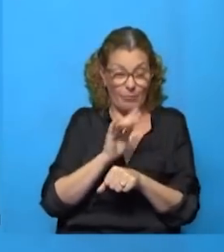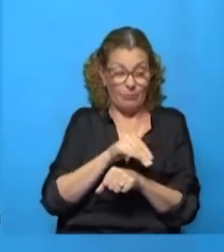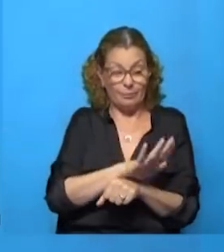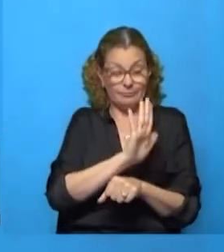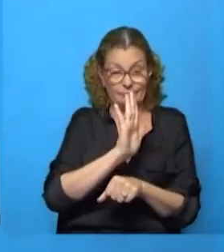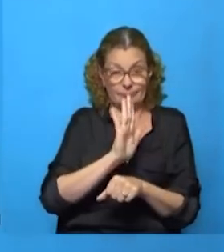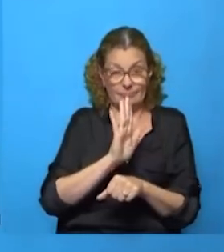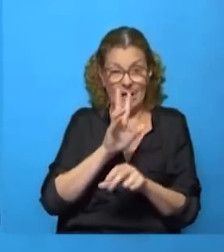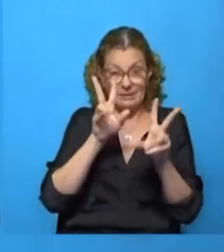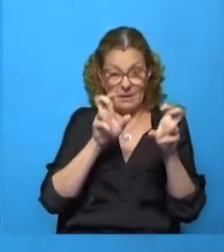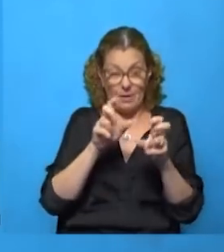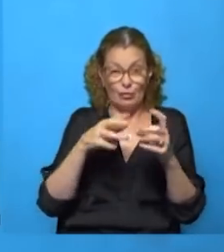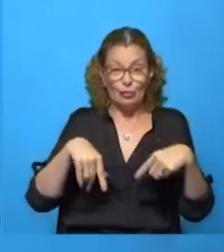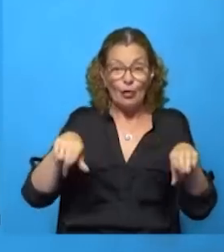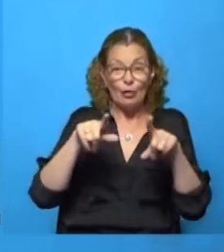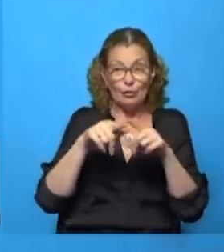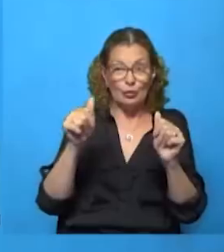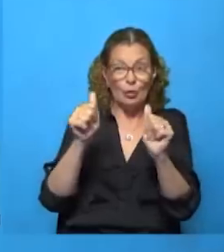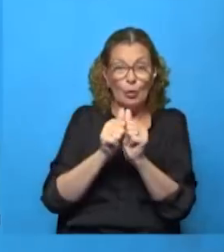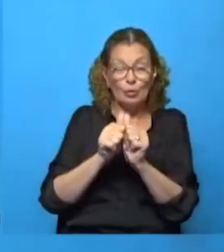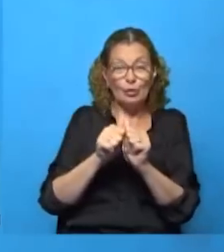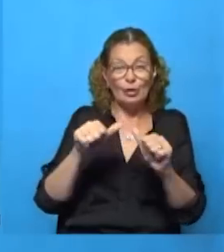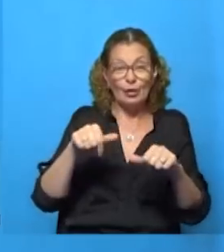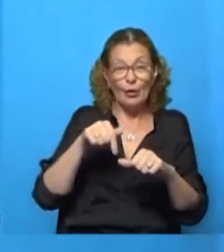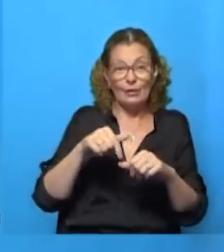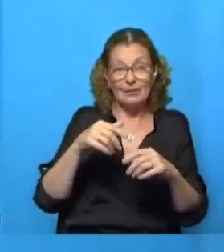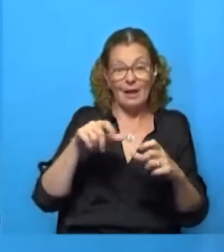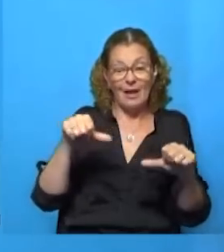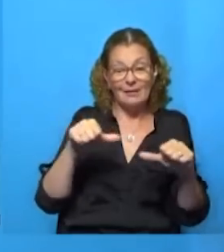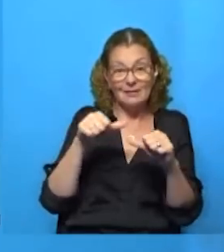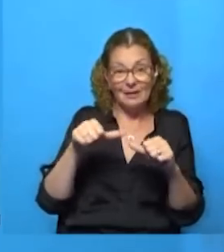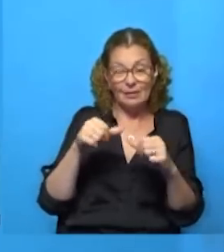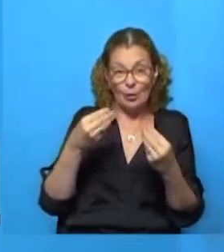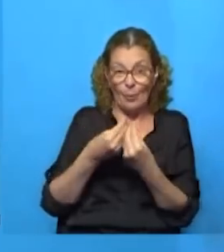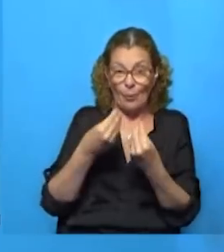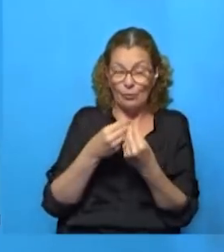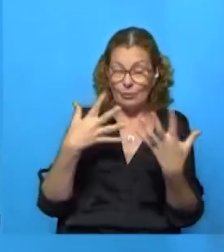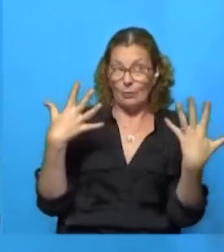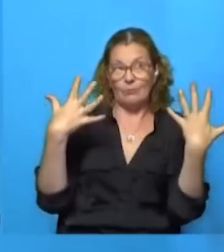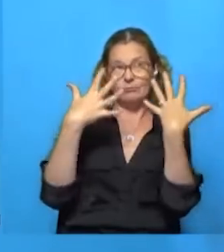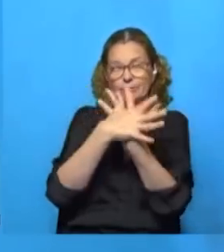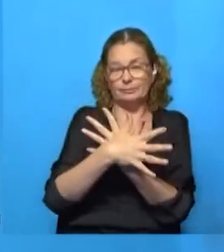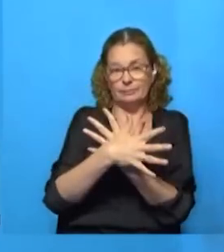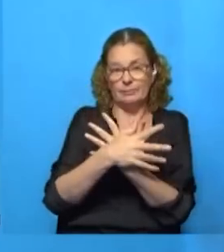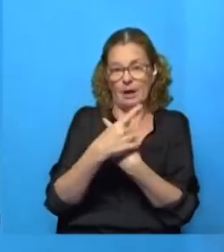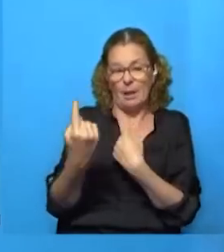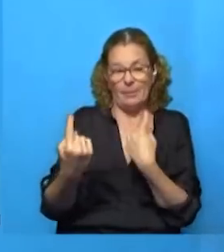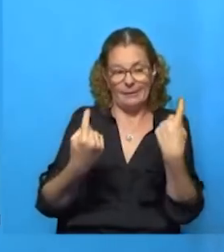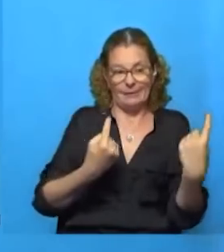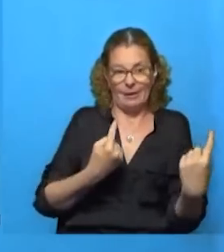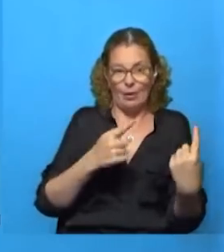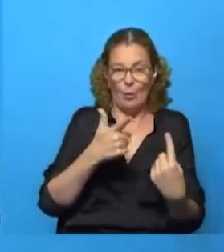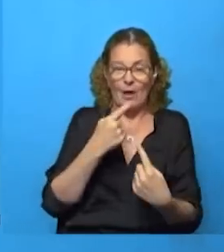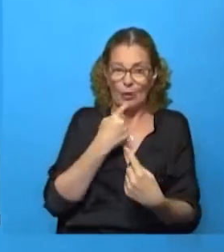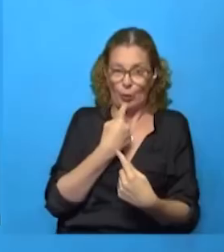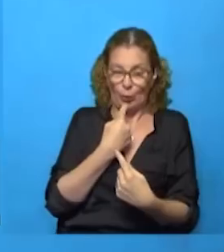este todos estos fenómenos lo que hoy están generando es mucha confusión para los dos lados sin